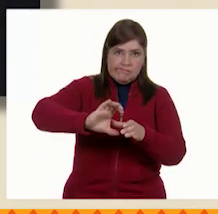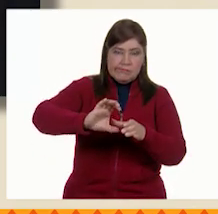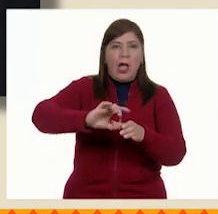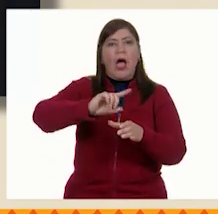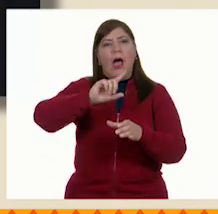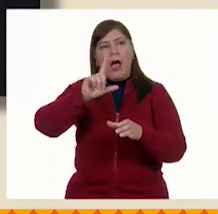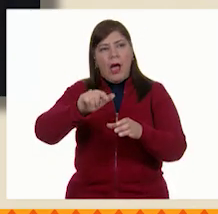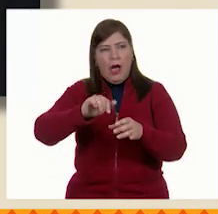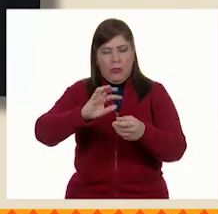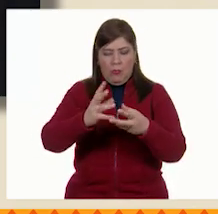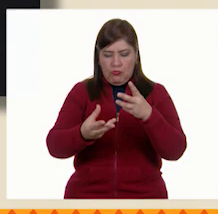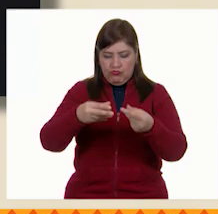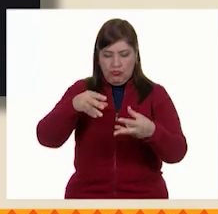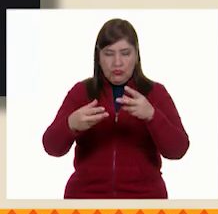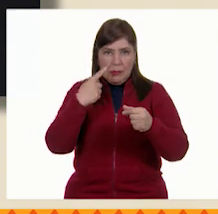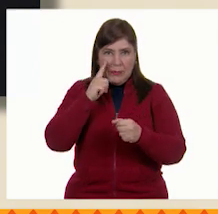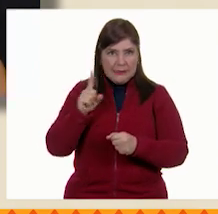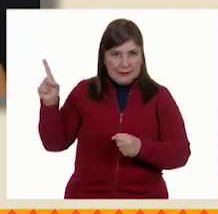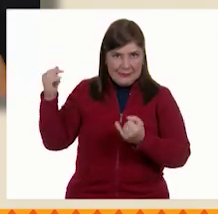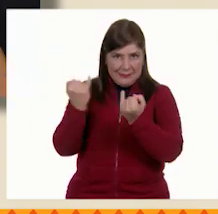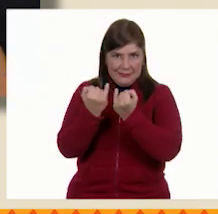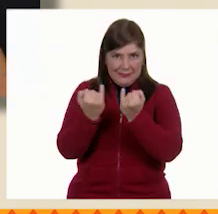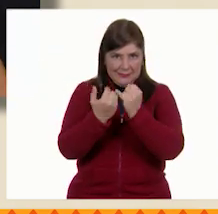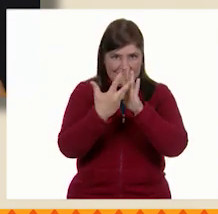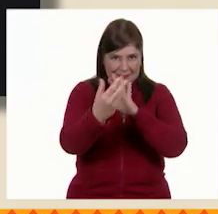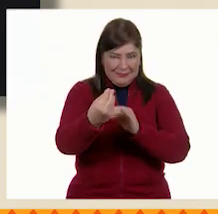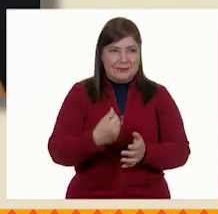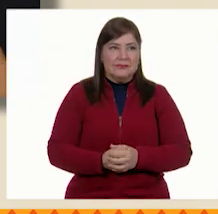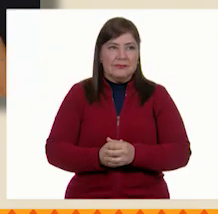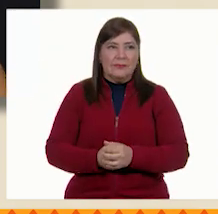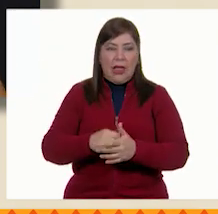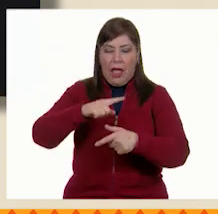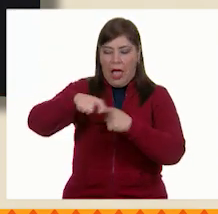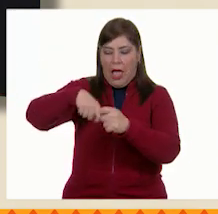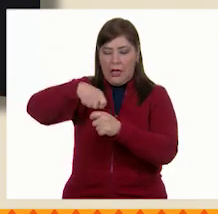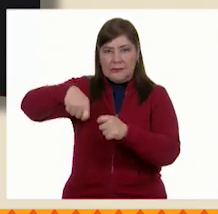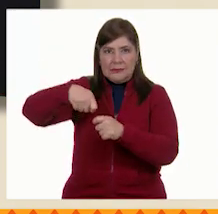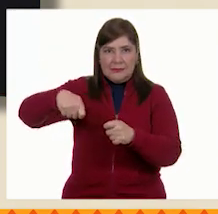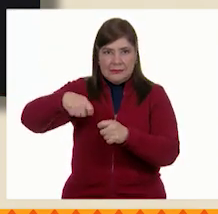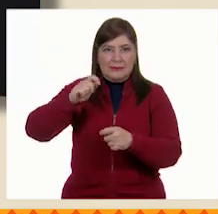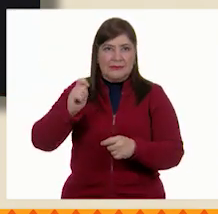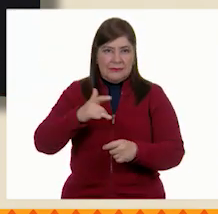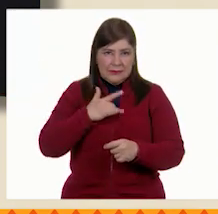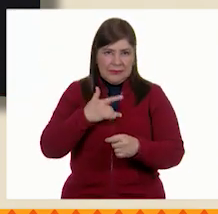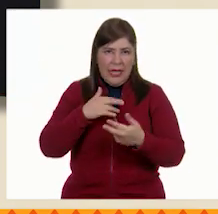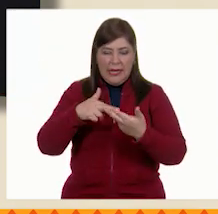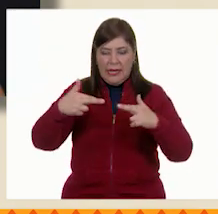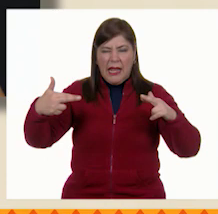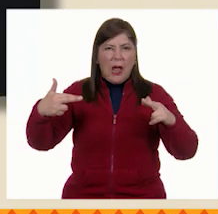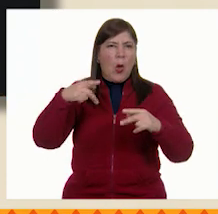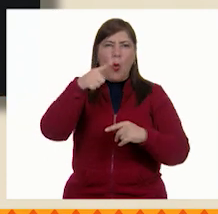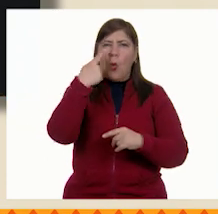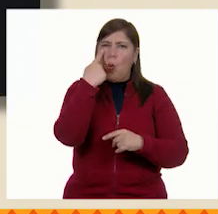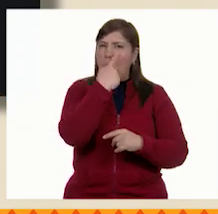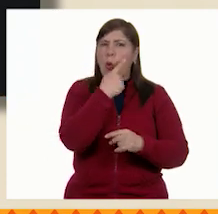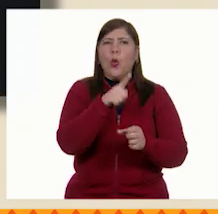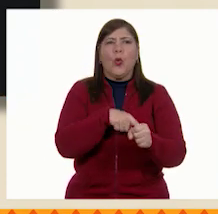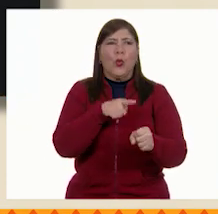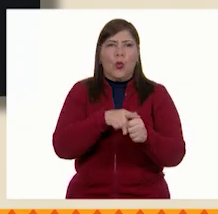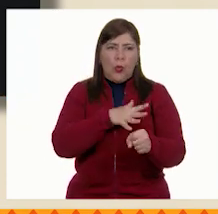Repártelo por todo el calcetín, de esta forma. Amarra el extremo del calcetín con el hilo del color que